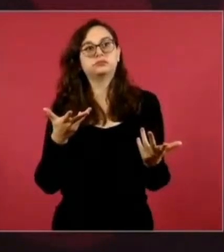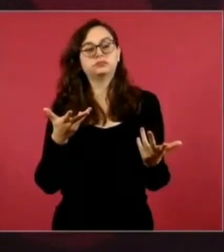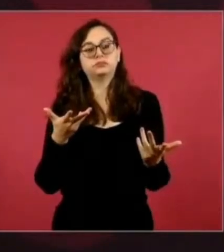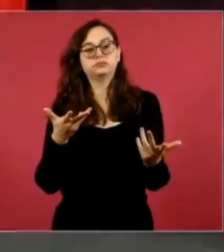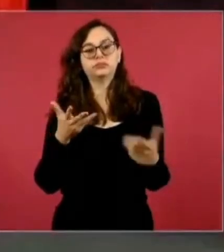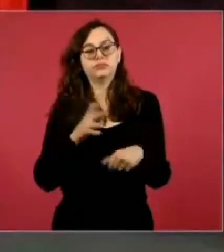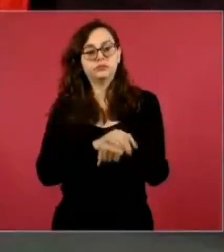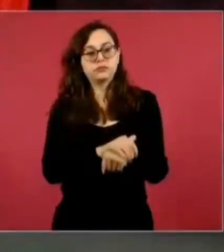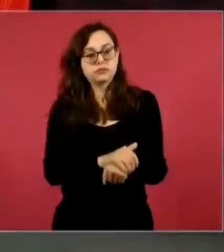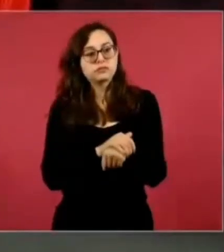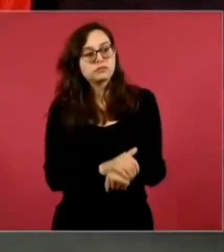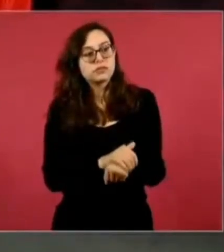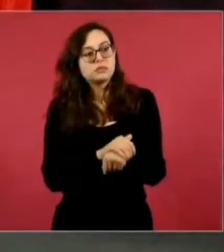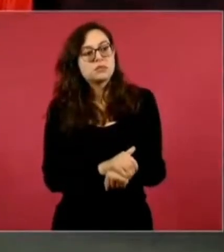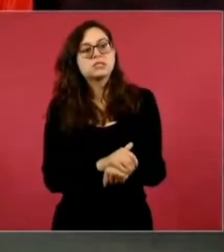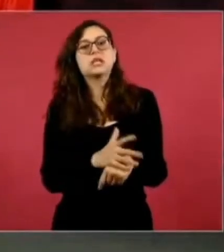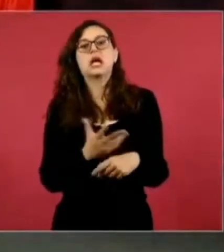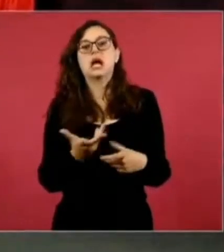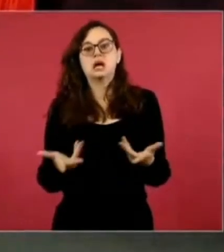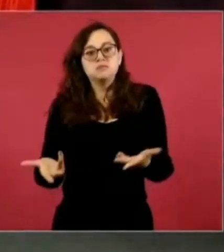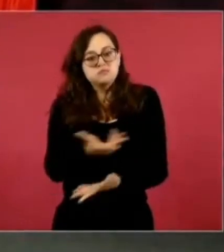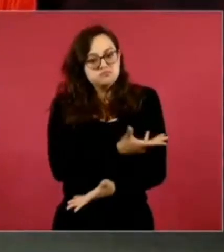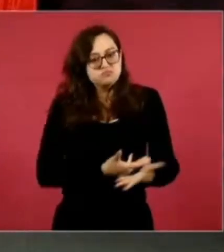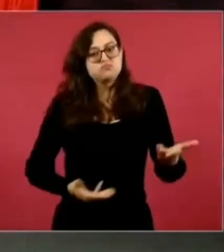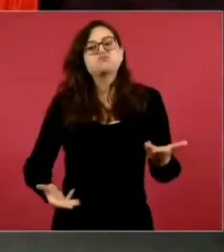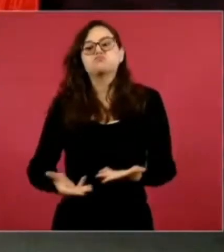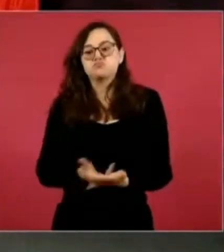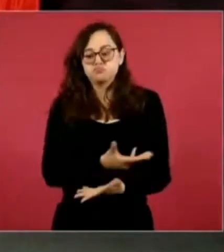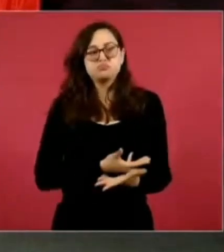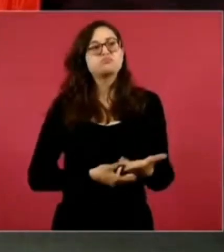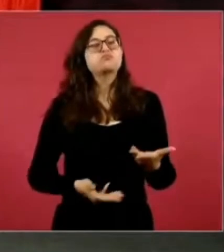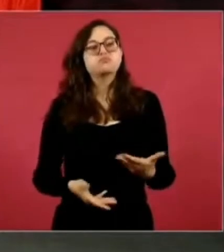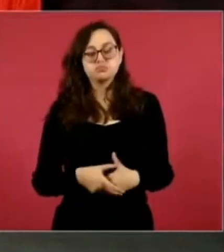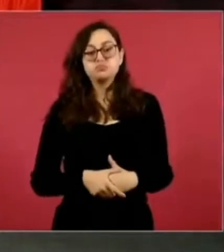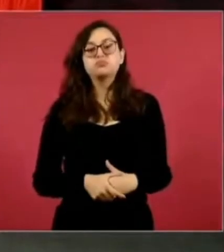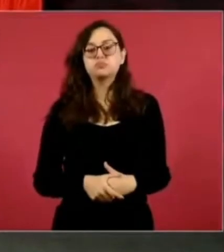de amistad, de cooperación,